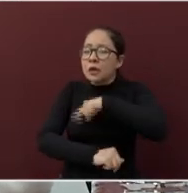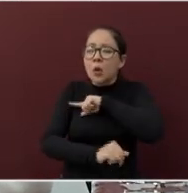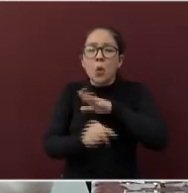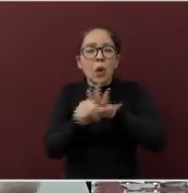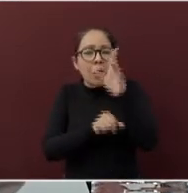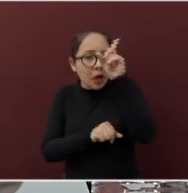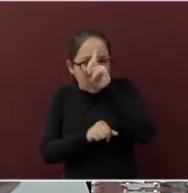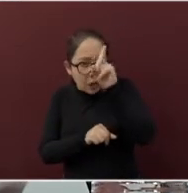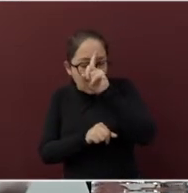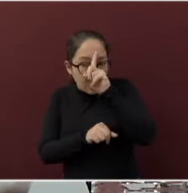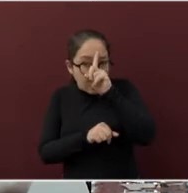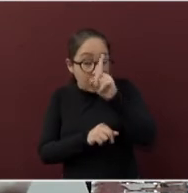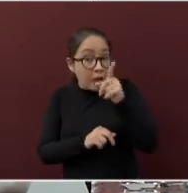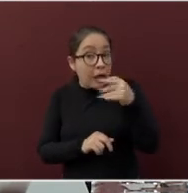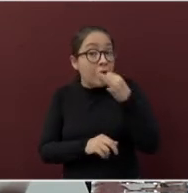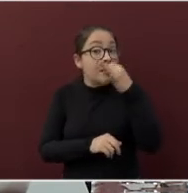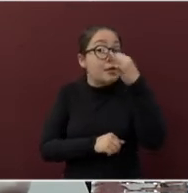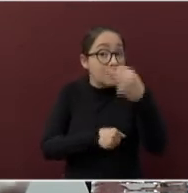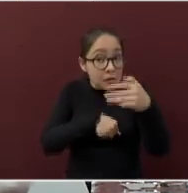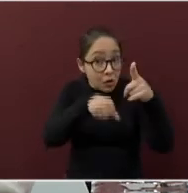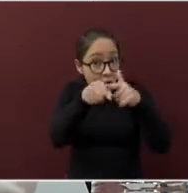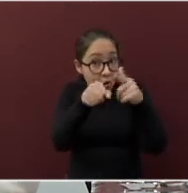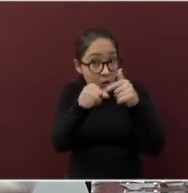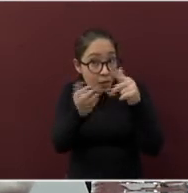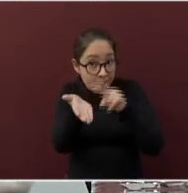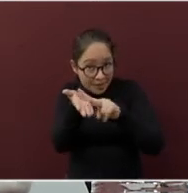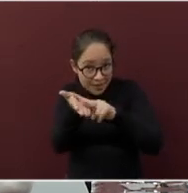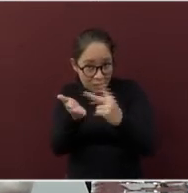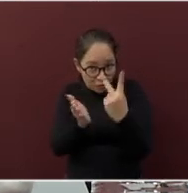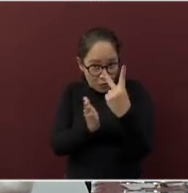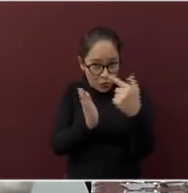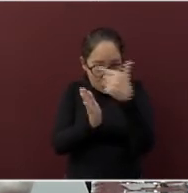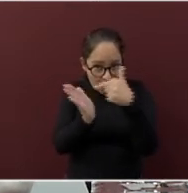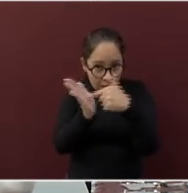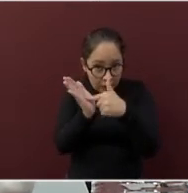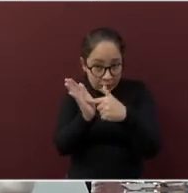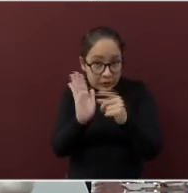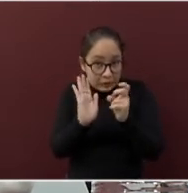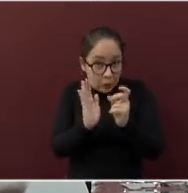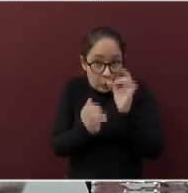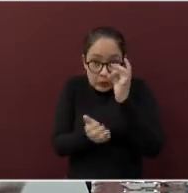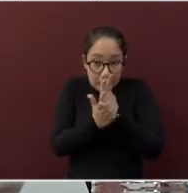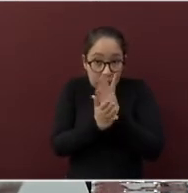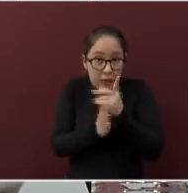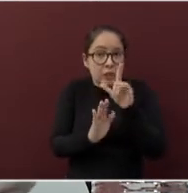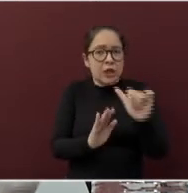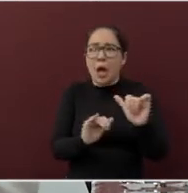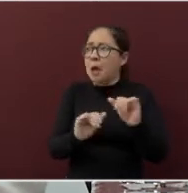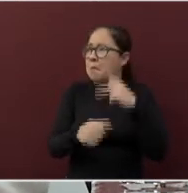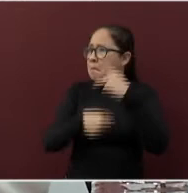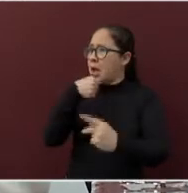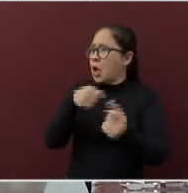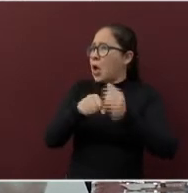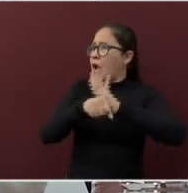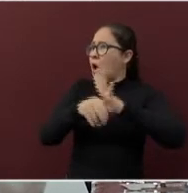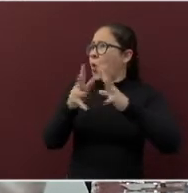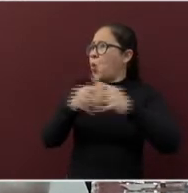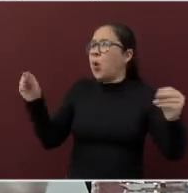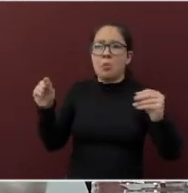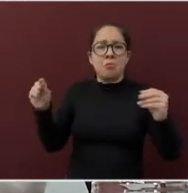el color verde no significa ni quiere decir que ya pasó el peligro